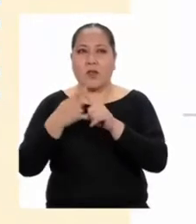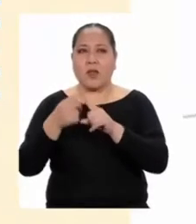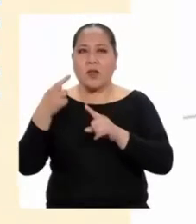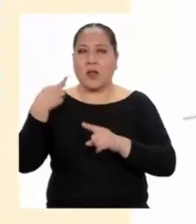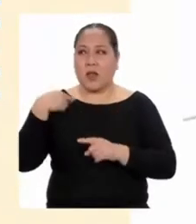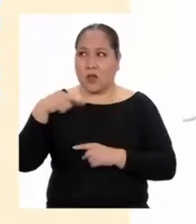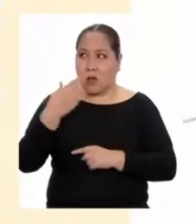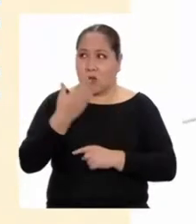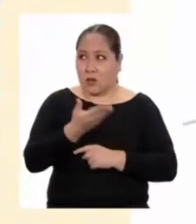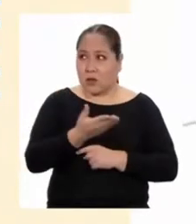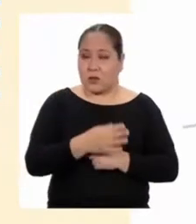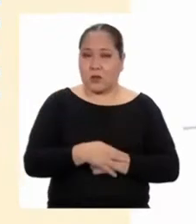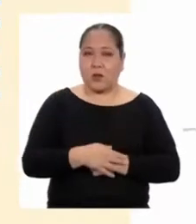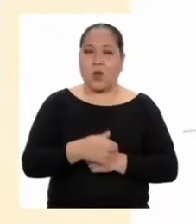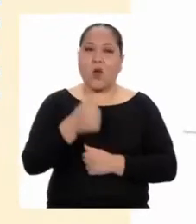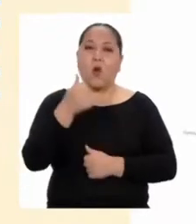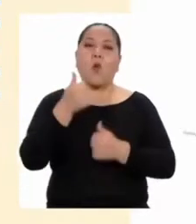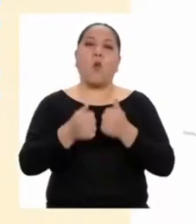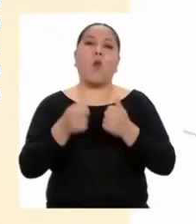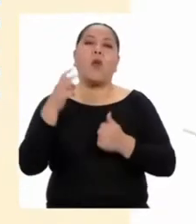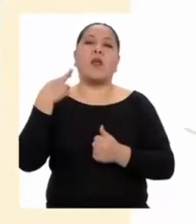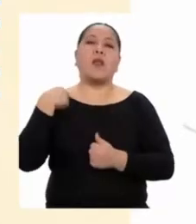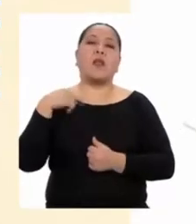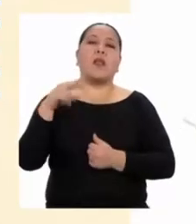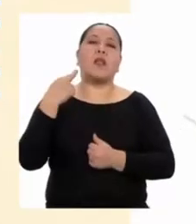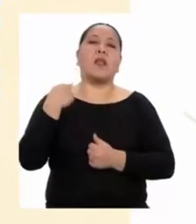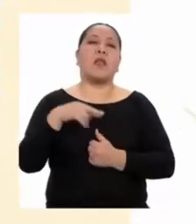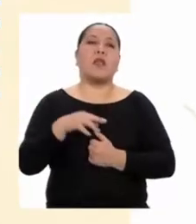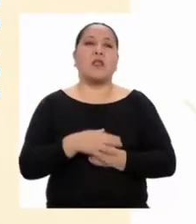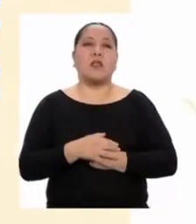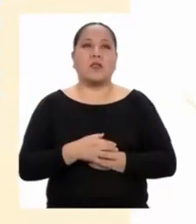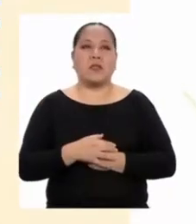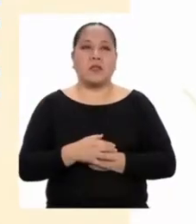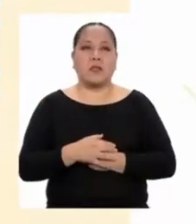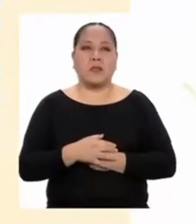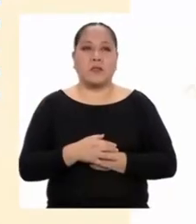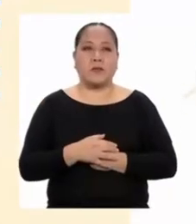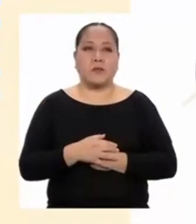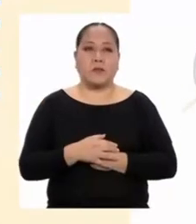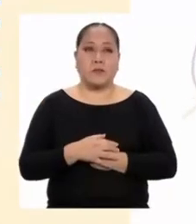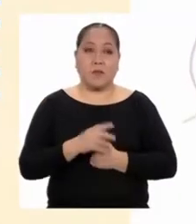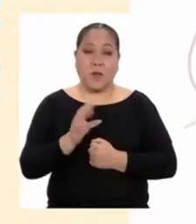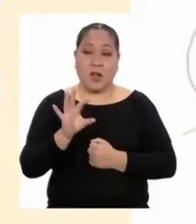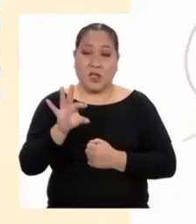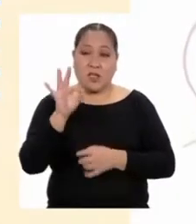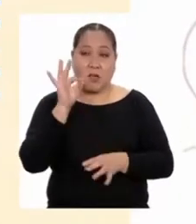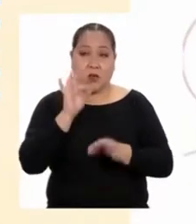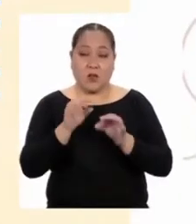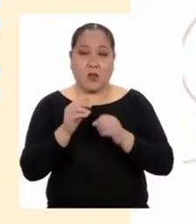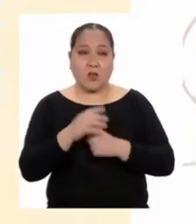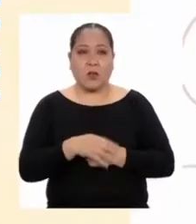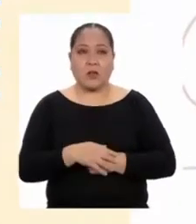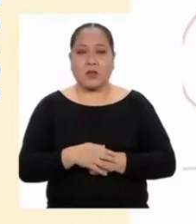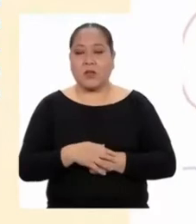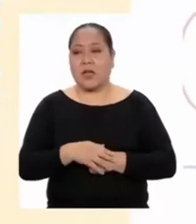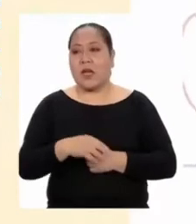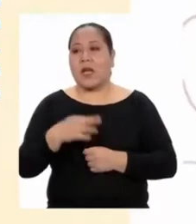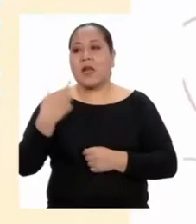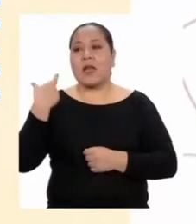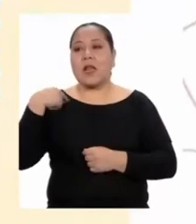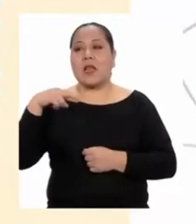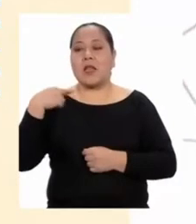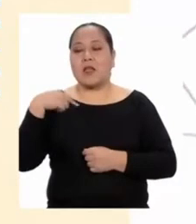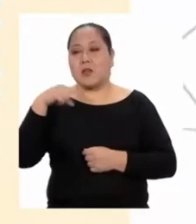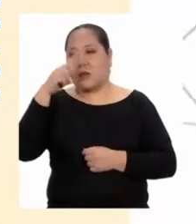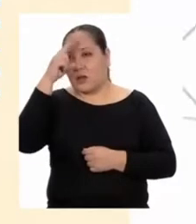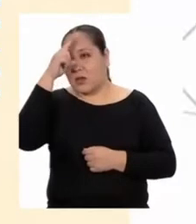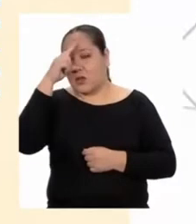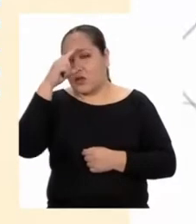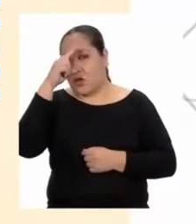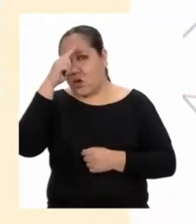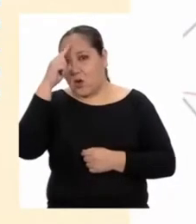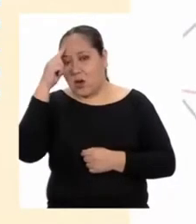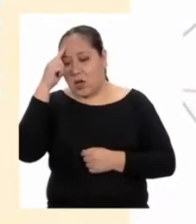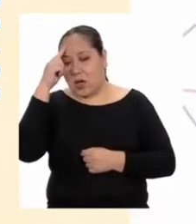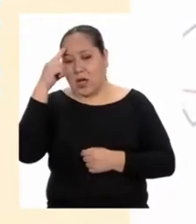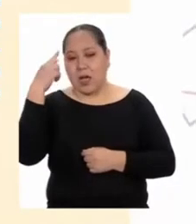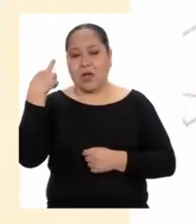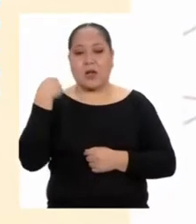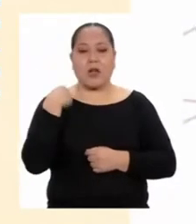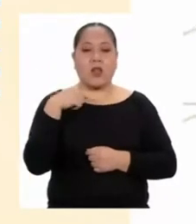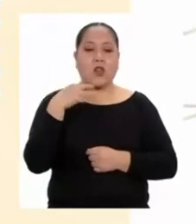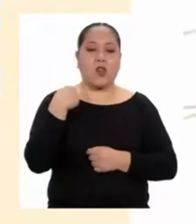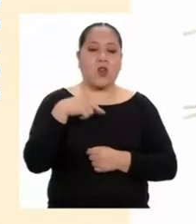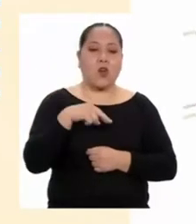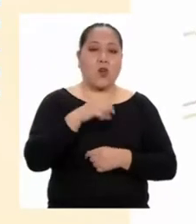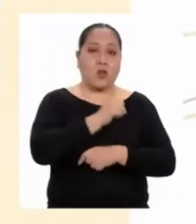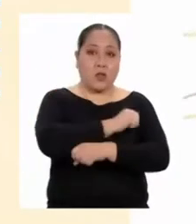¿no? ¿Entre qué religiones? ¿Puedes ubicarlas y mencionarlas? Entre la católica, las indígenas y las de África.